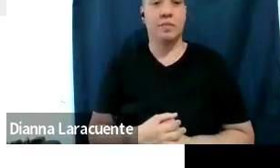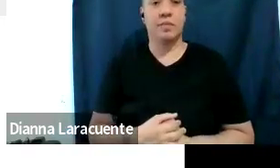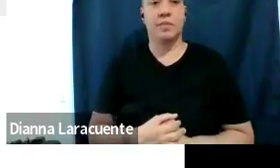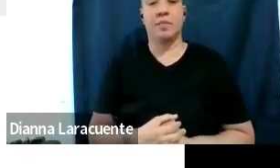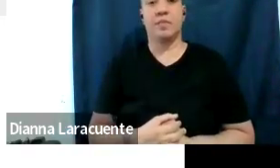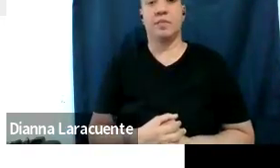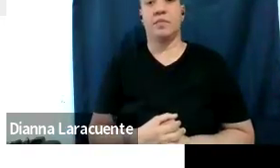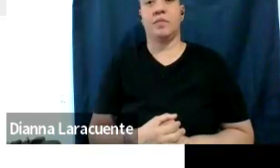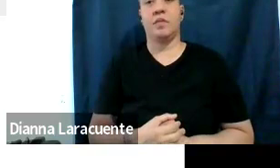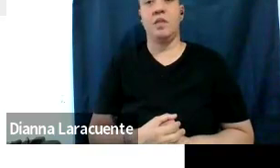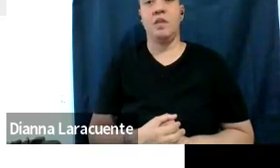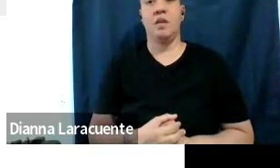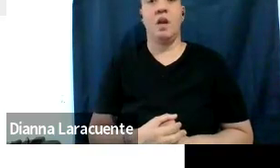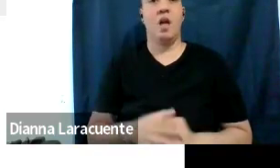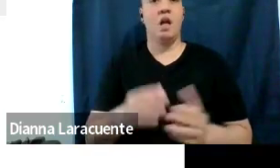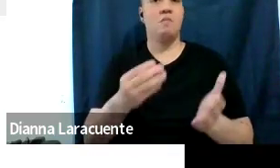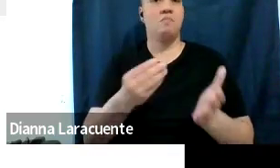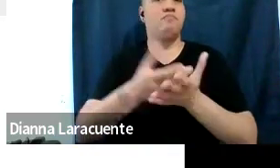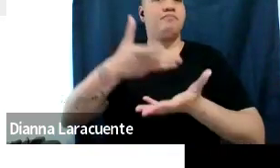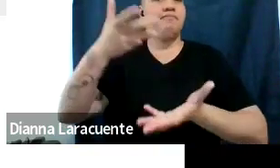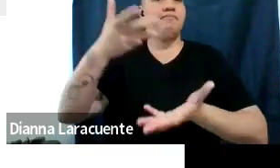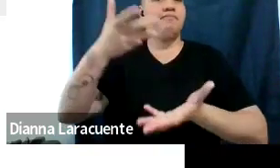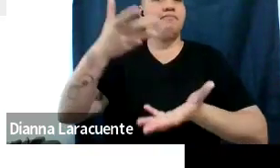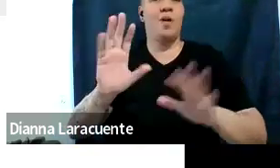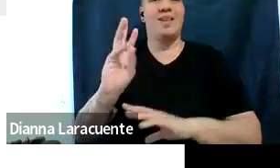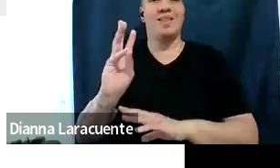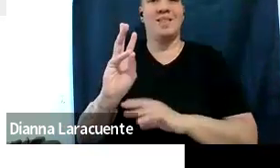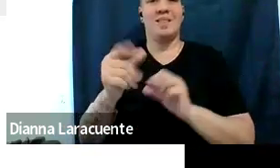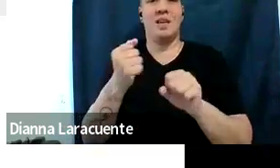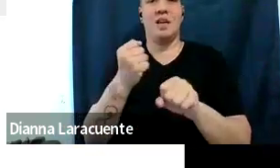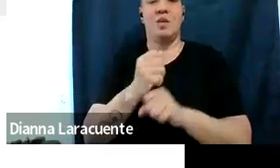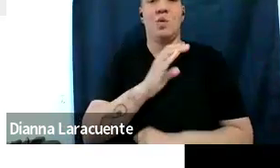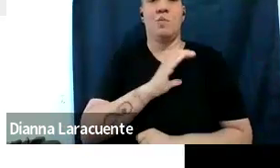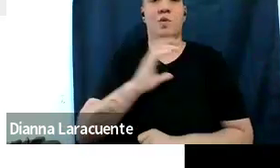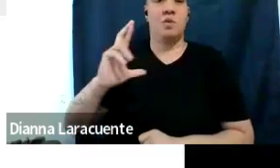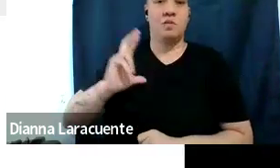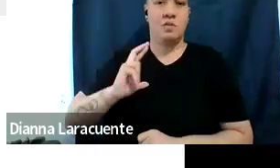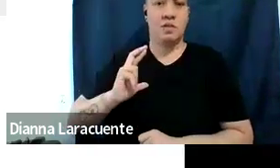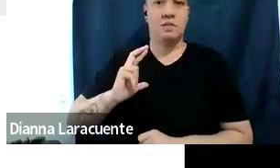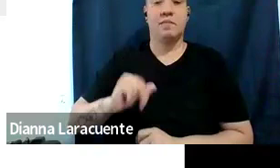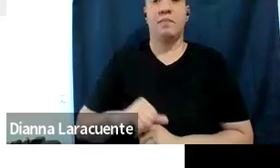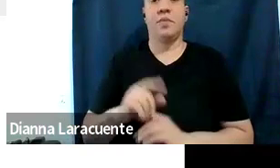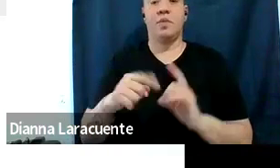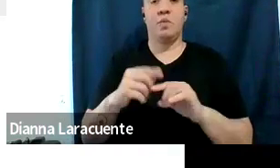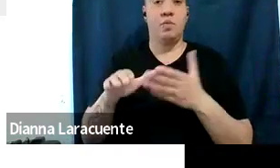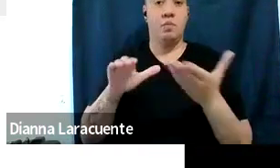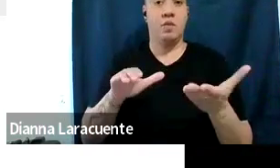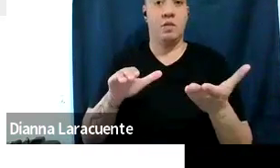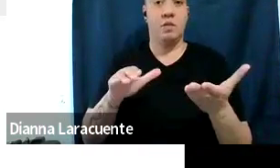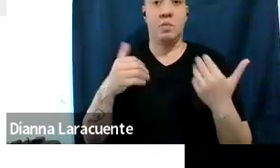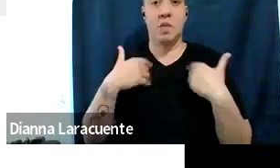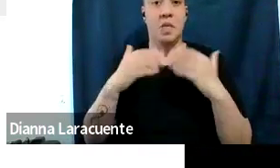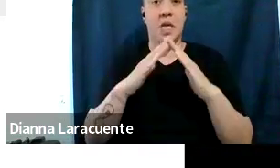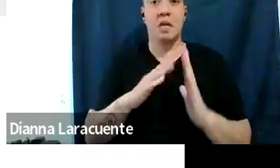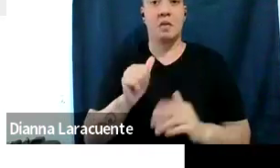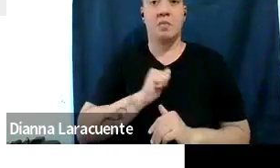donde no es que se hiciera rico, no, 6 años está de comisionado residente y cuando muere no tiene ni casa